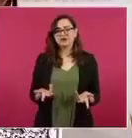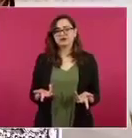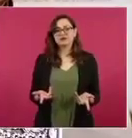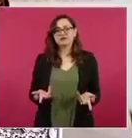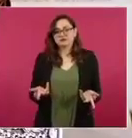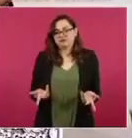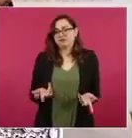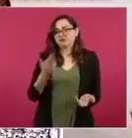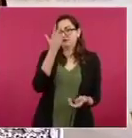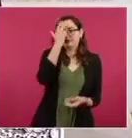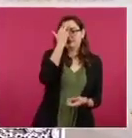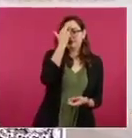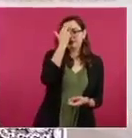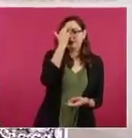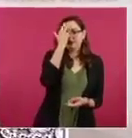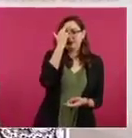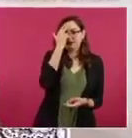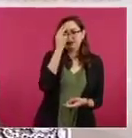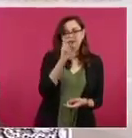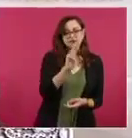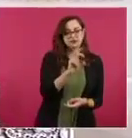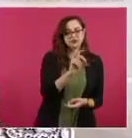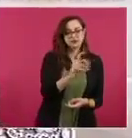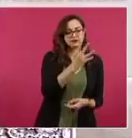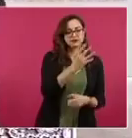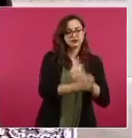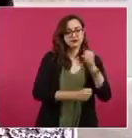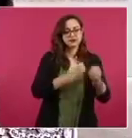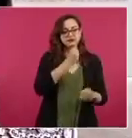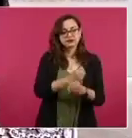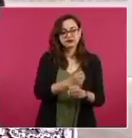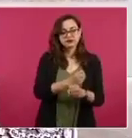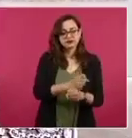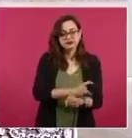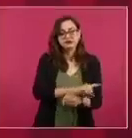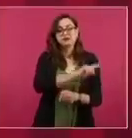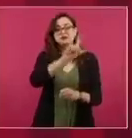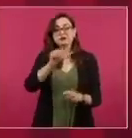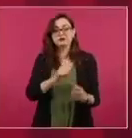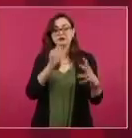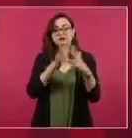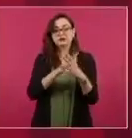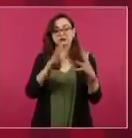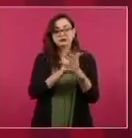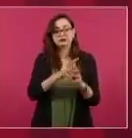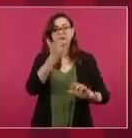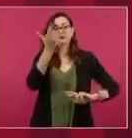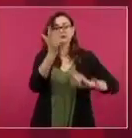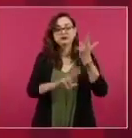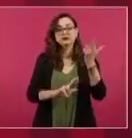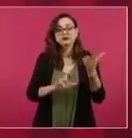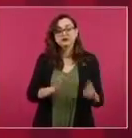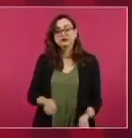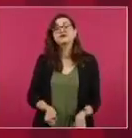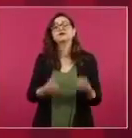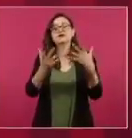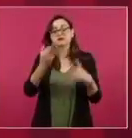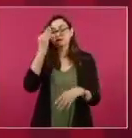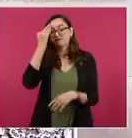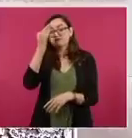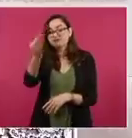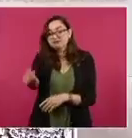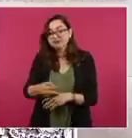34 años y llevó una revolución, y cuánto tiempo y sacrificio